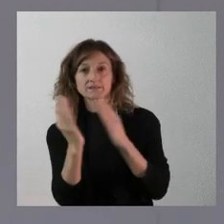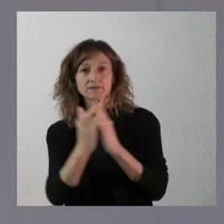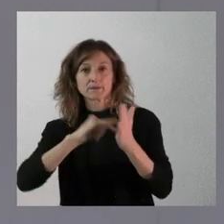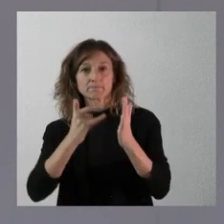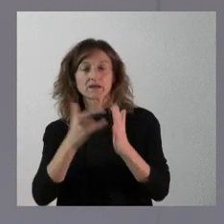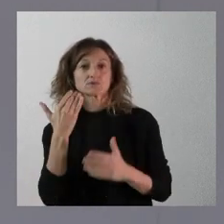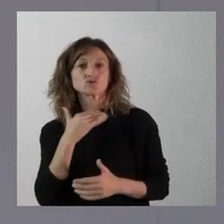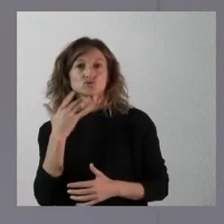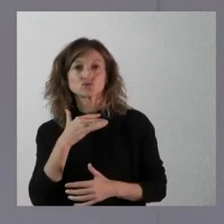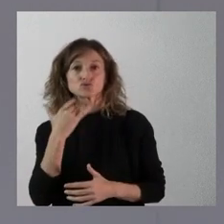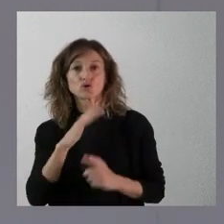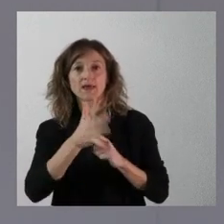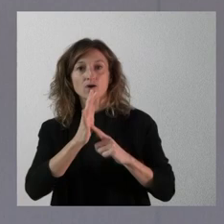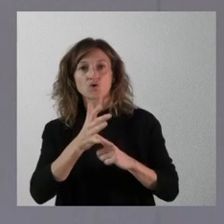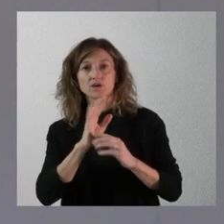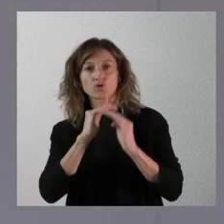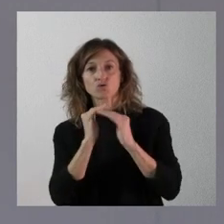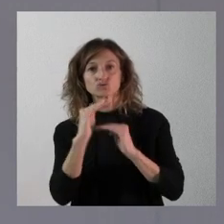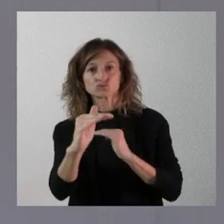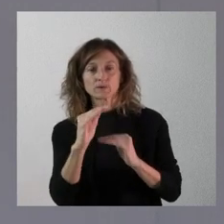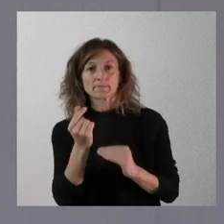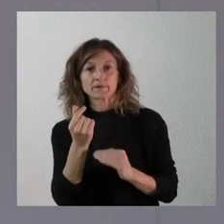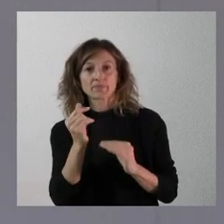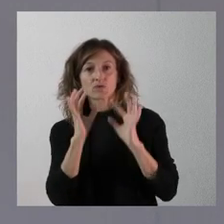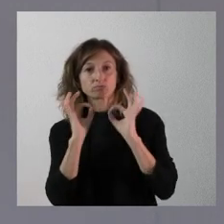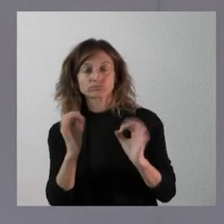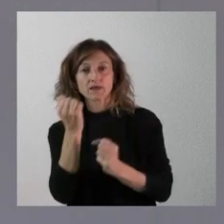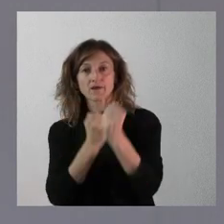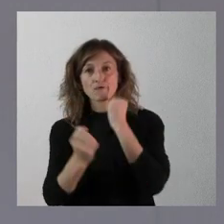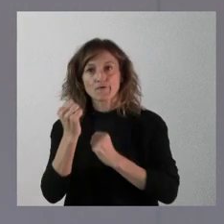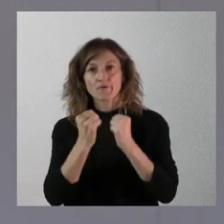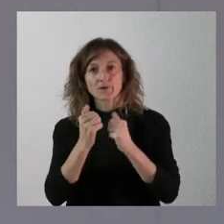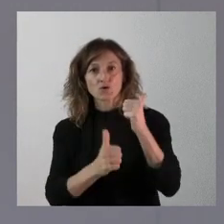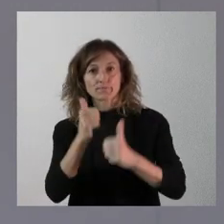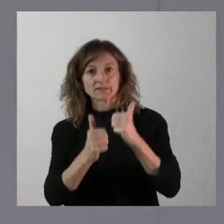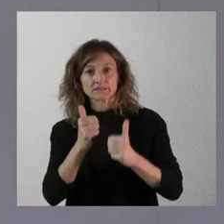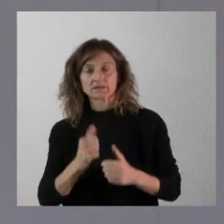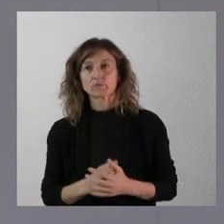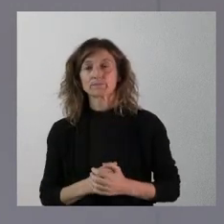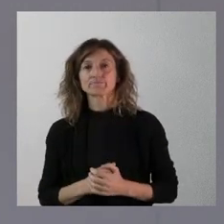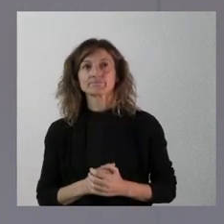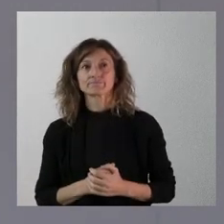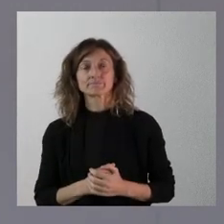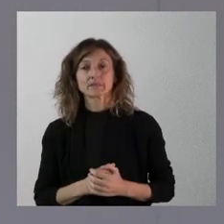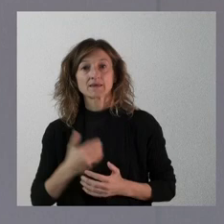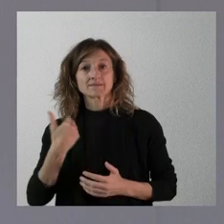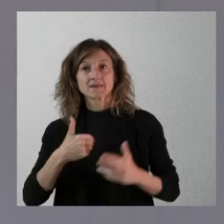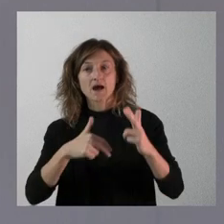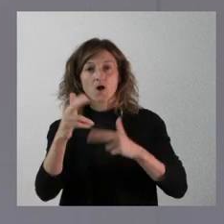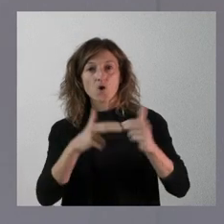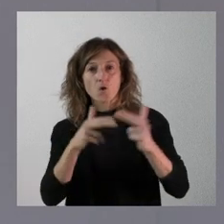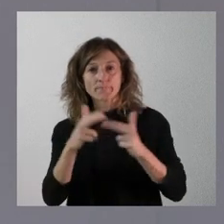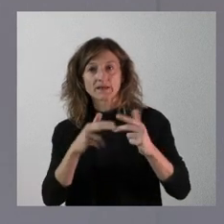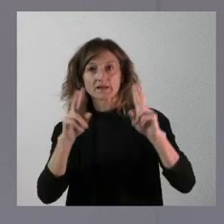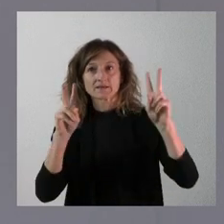plan solía saludable y sostenible es un precio muy razonable muy económico muy competitivo están en obras ya las cúpulas